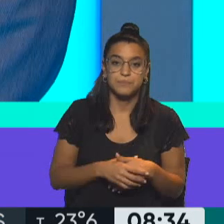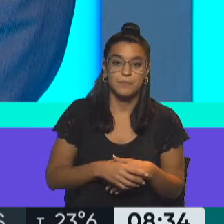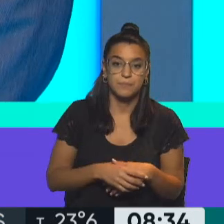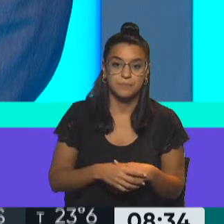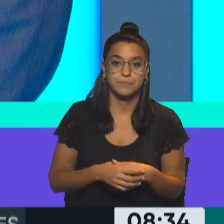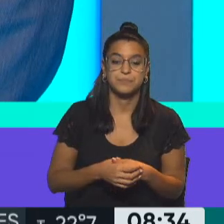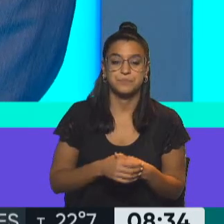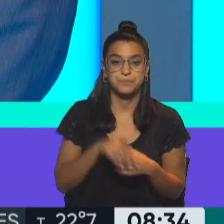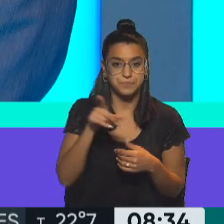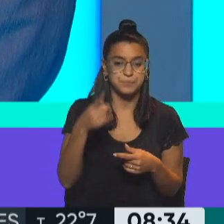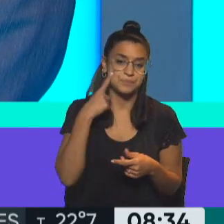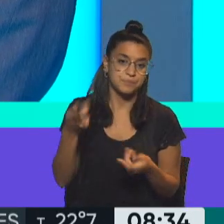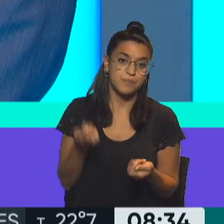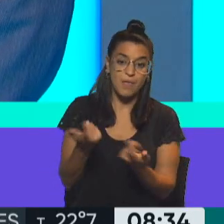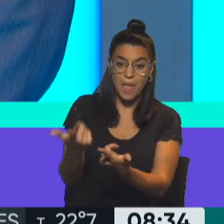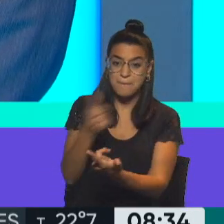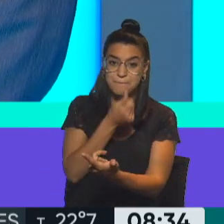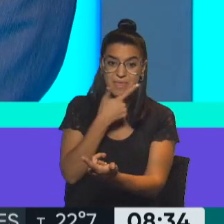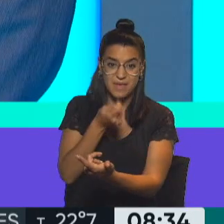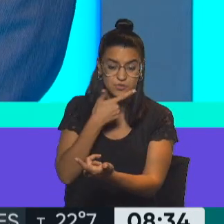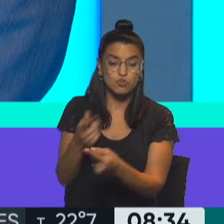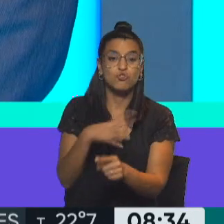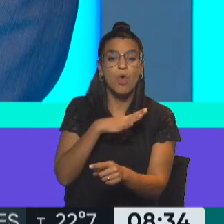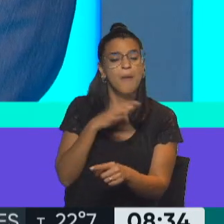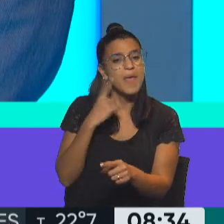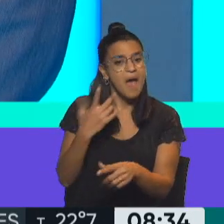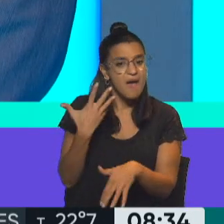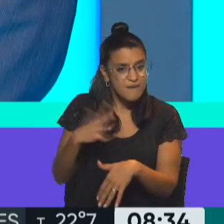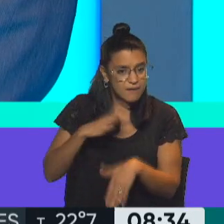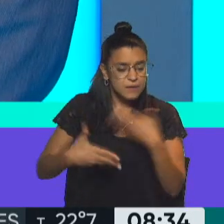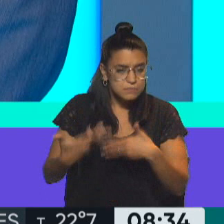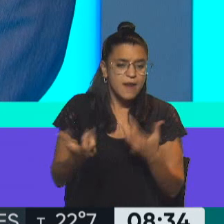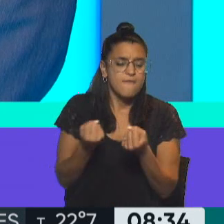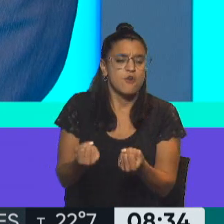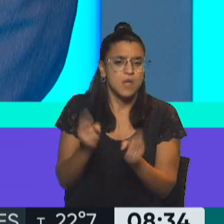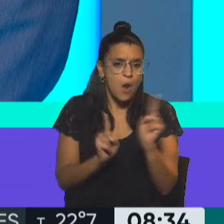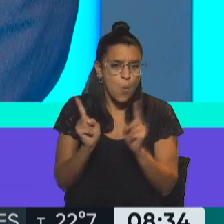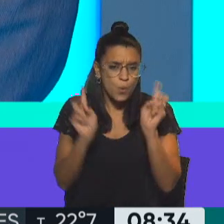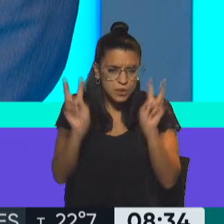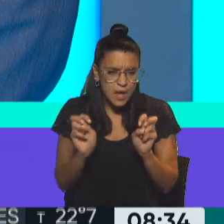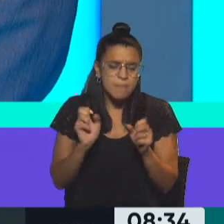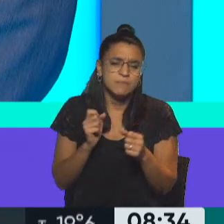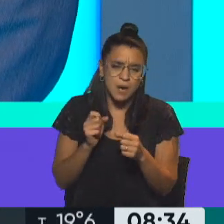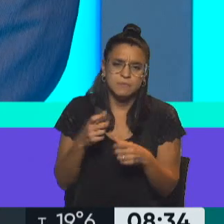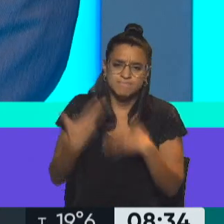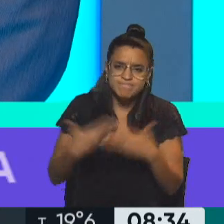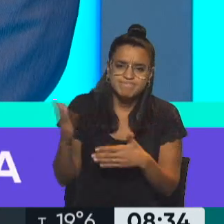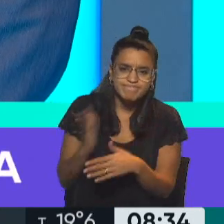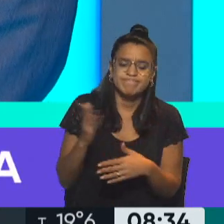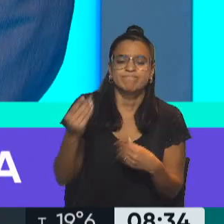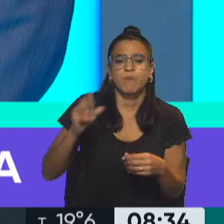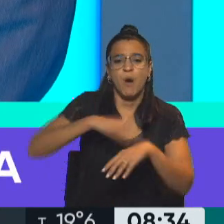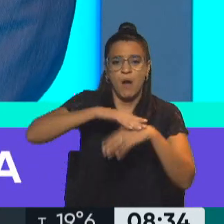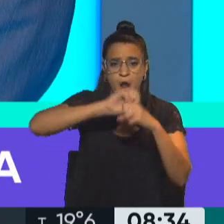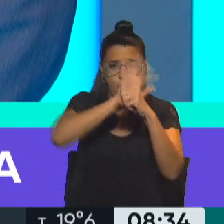se entrega la medicación todavía tenemos que seguir reforzando algunas cuestiones que inclusive se aceleraron con el commit